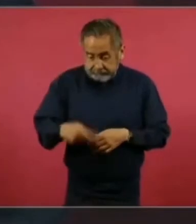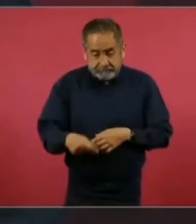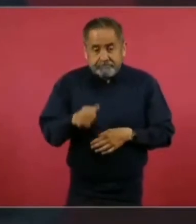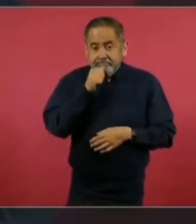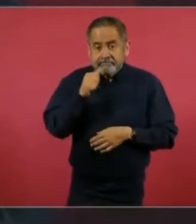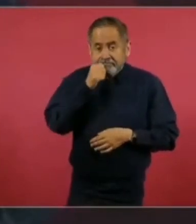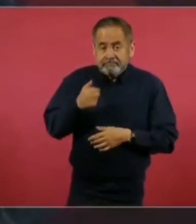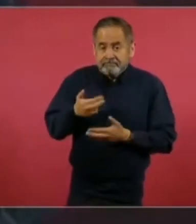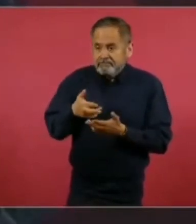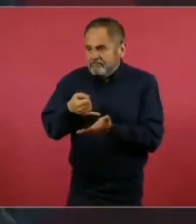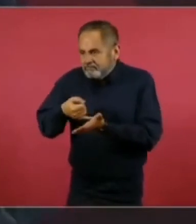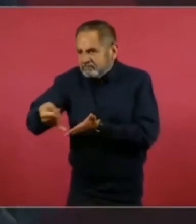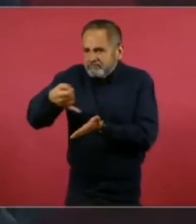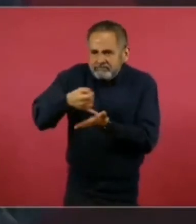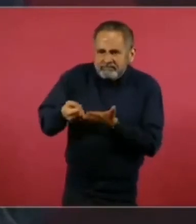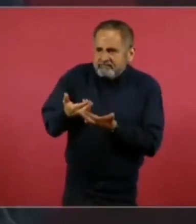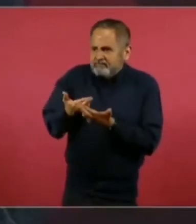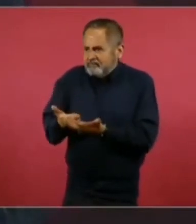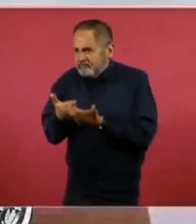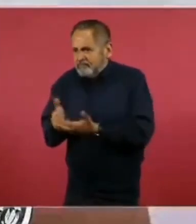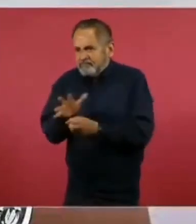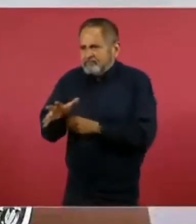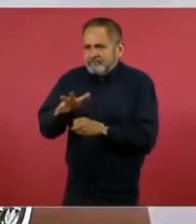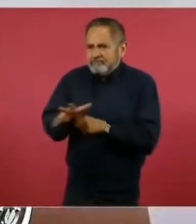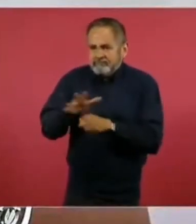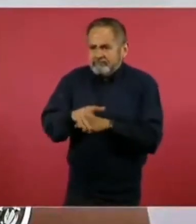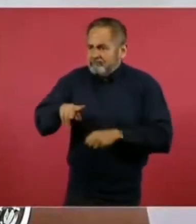alimentaria, necesitamos también